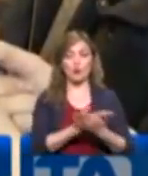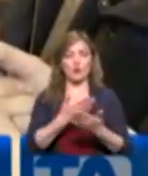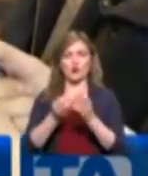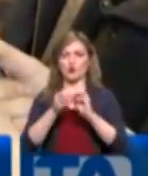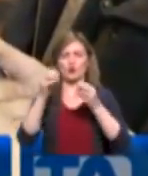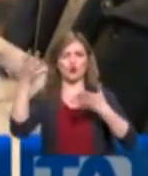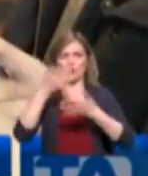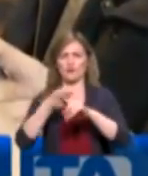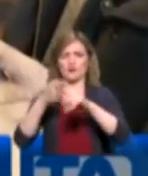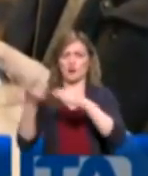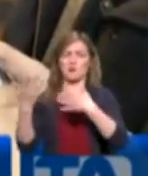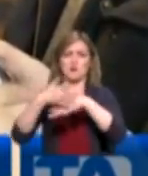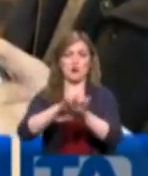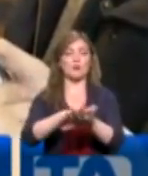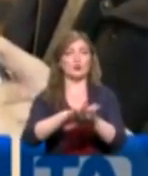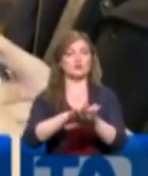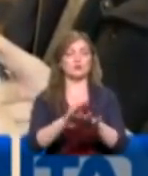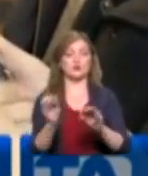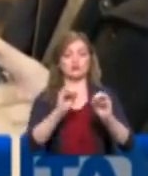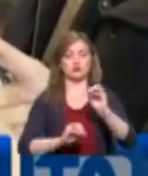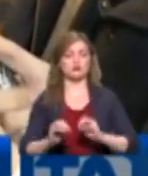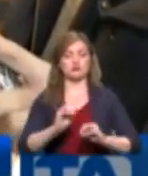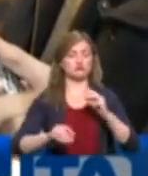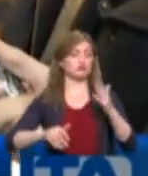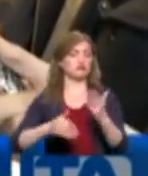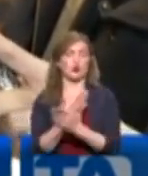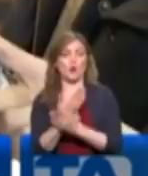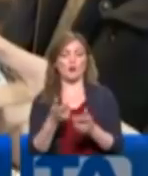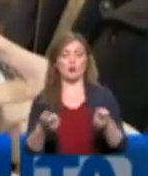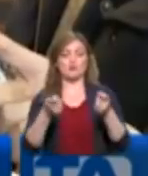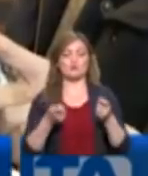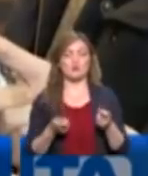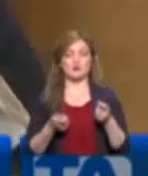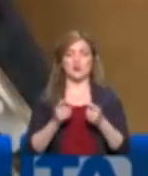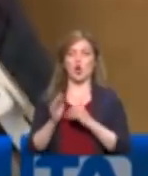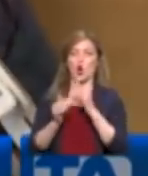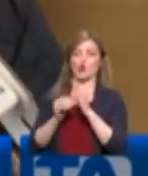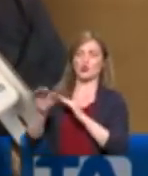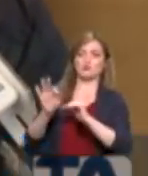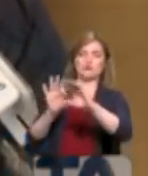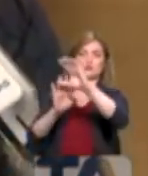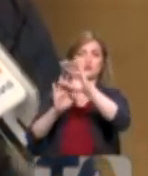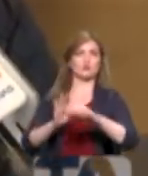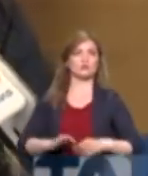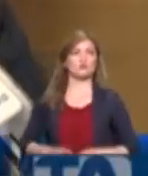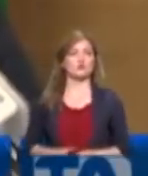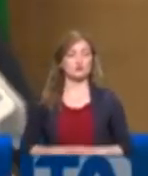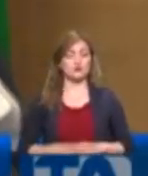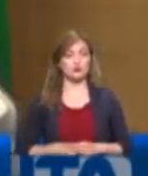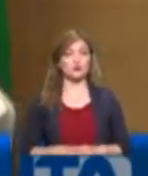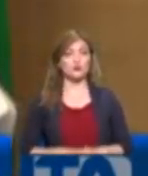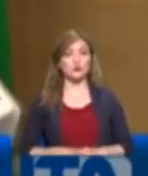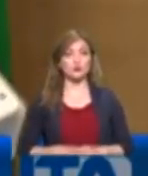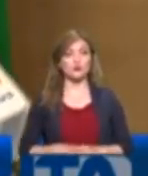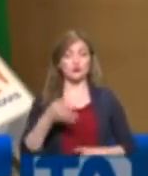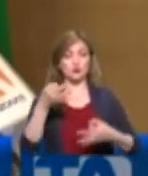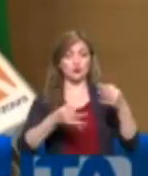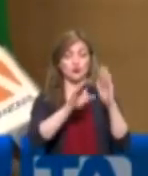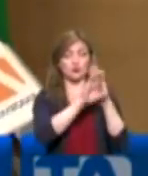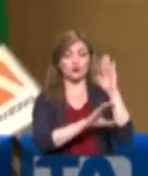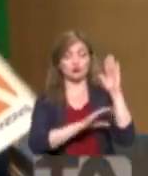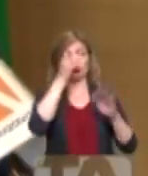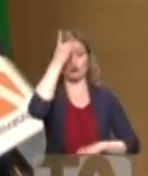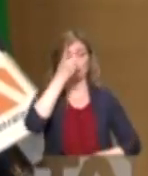marco de rediseñar el marco de las competencias del Consejo de Participación y Control Social. Lo interesante de esto es que una vez que se pronuncie la Corte